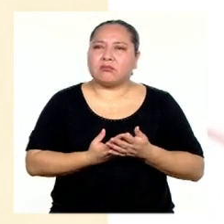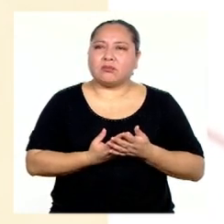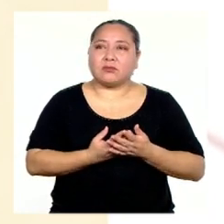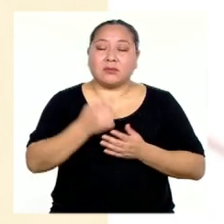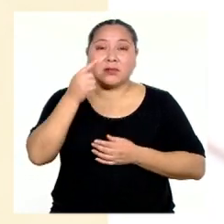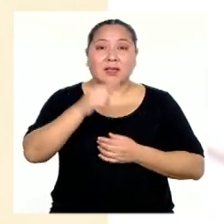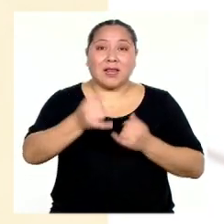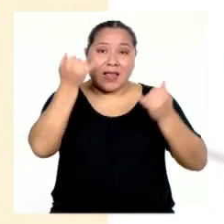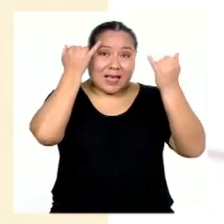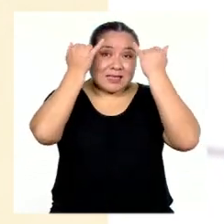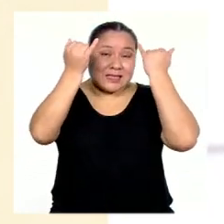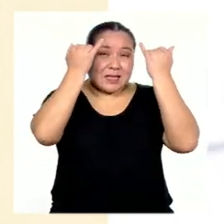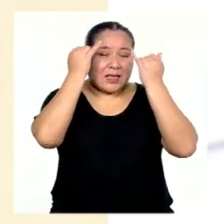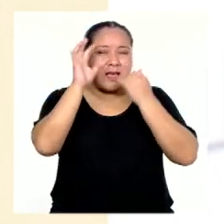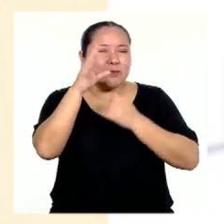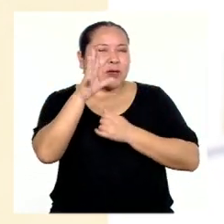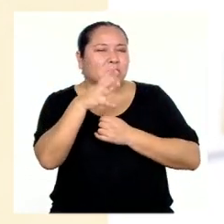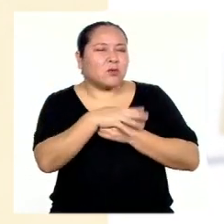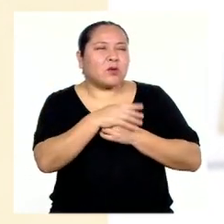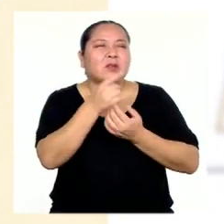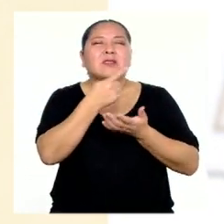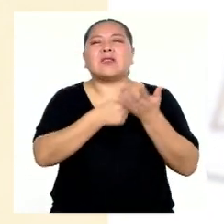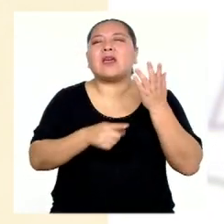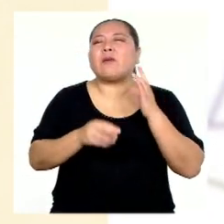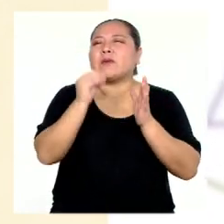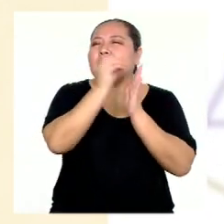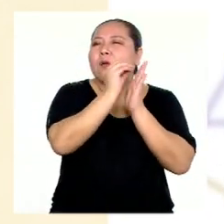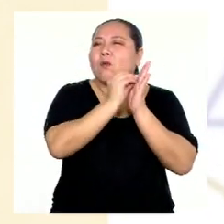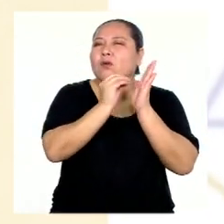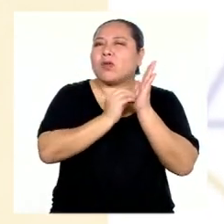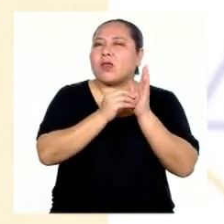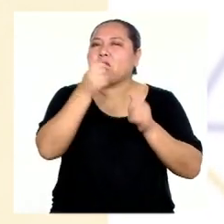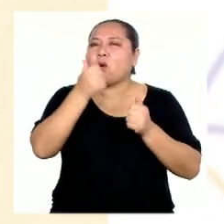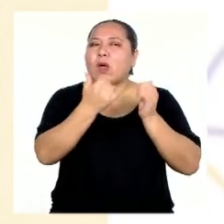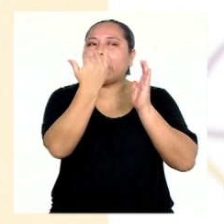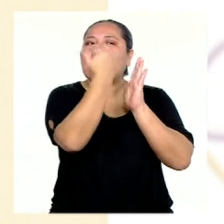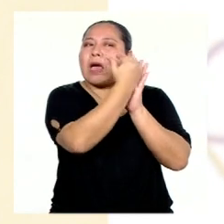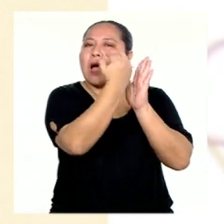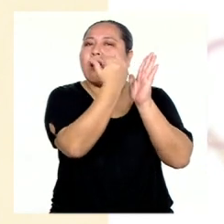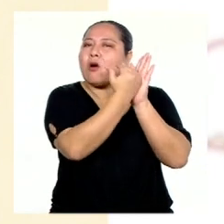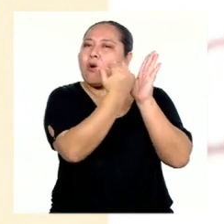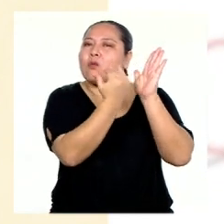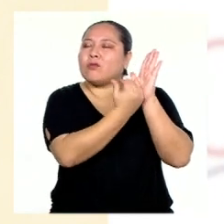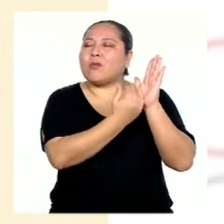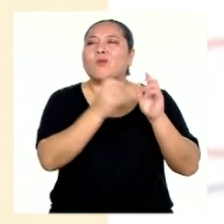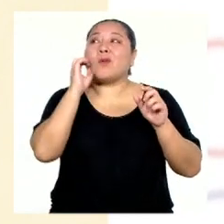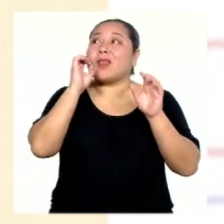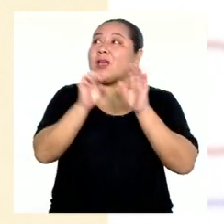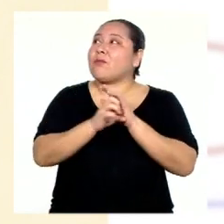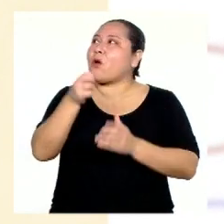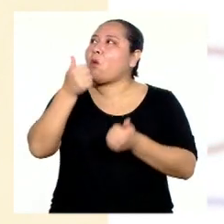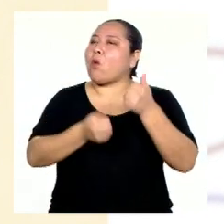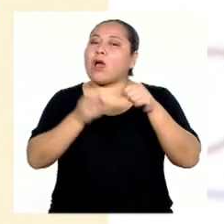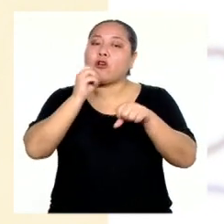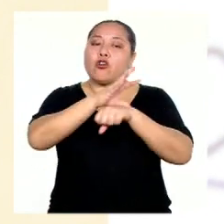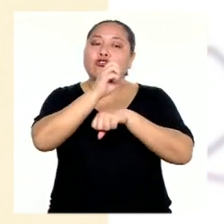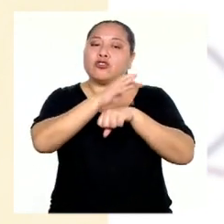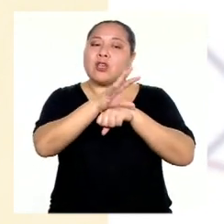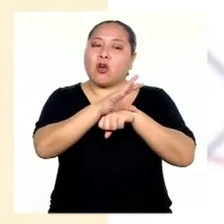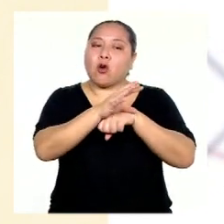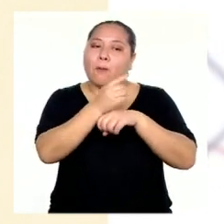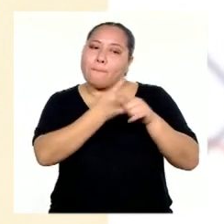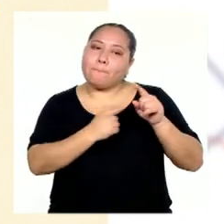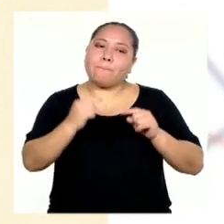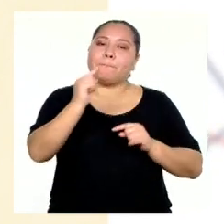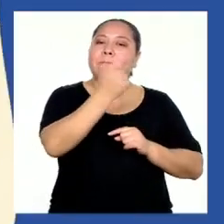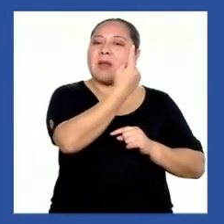las ideas que vamos a desarrollar y la secuencia que deben seguir. Como definir qué recomendación debe ir primero y por